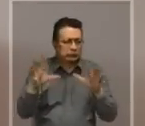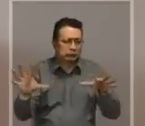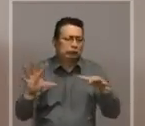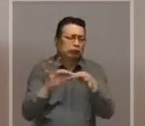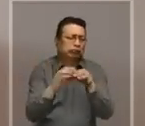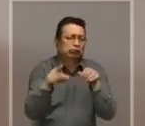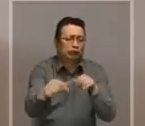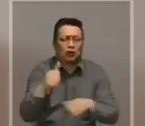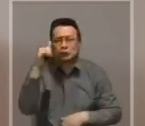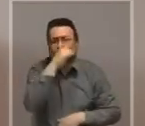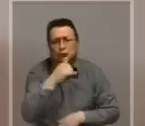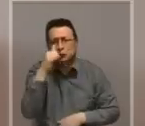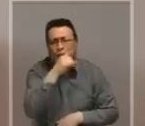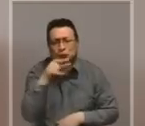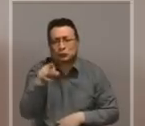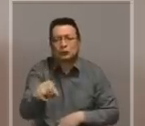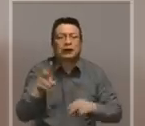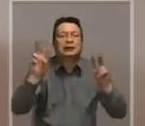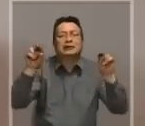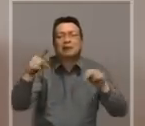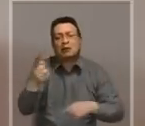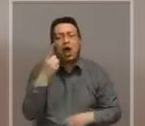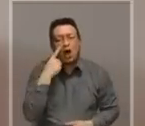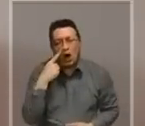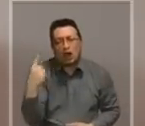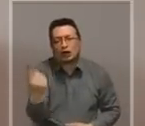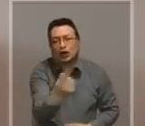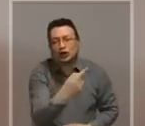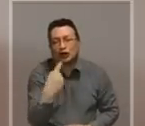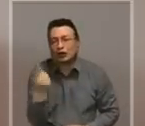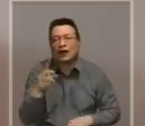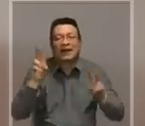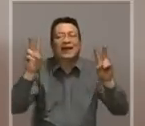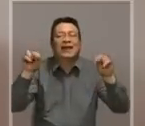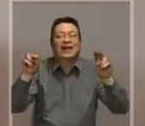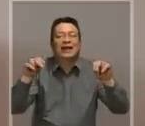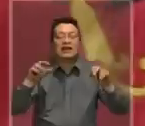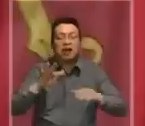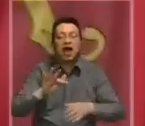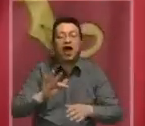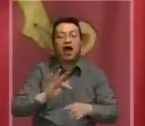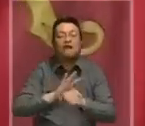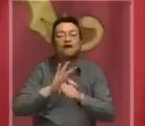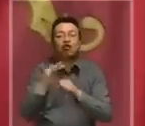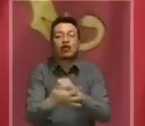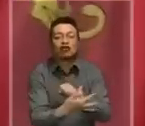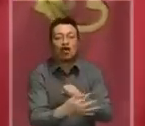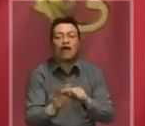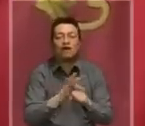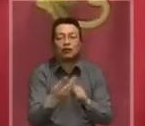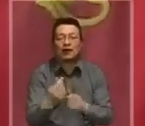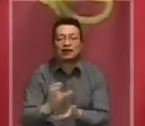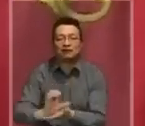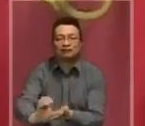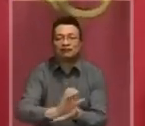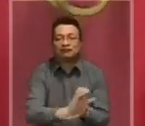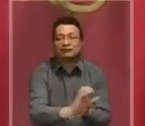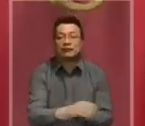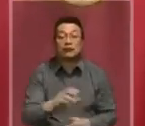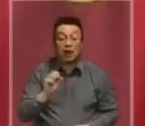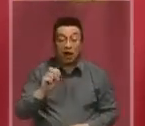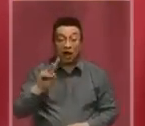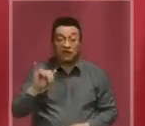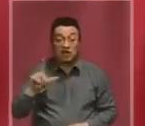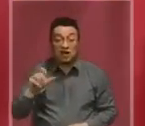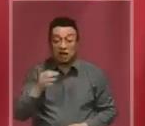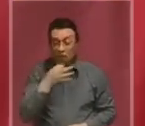de corrupción derivados de lo que se conoce como el caso Fundaciones. El propio exministro Ávila salió a bajarle el perfil